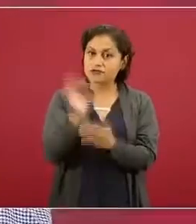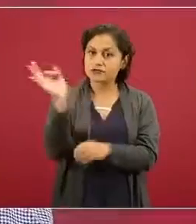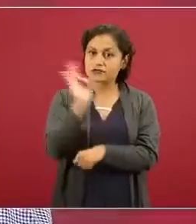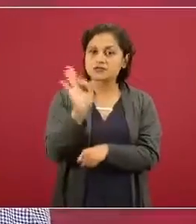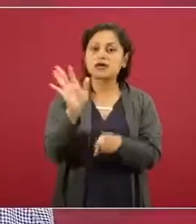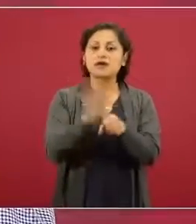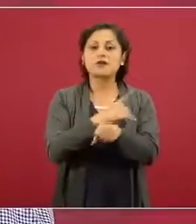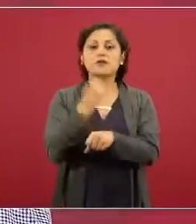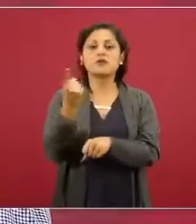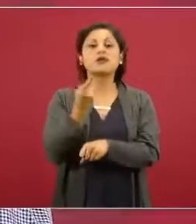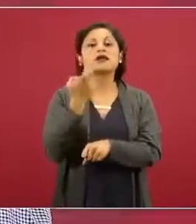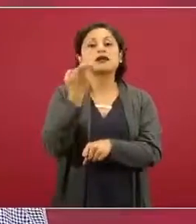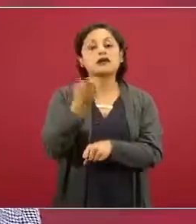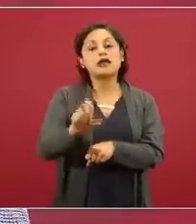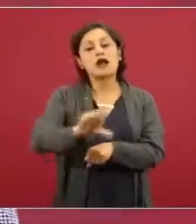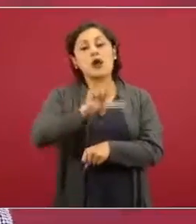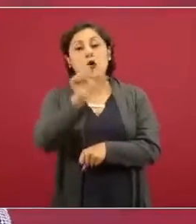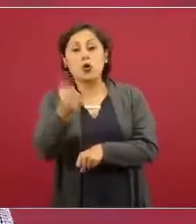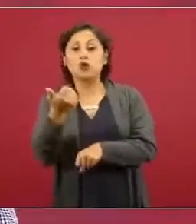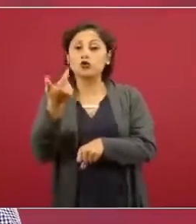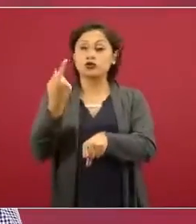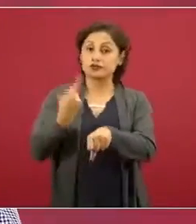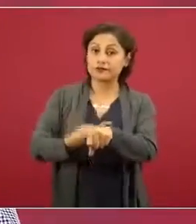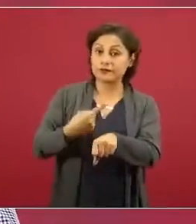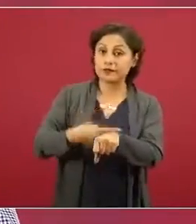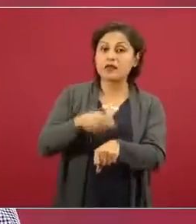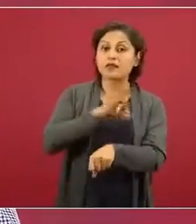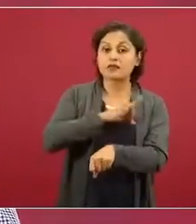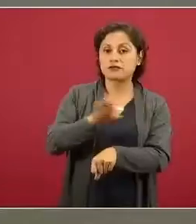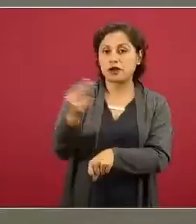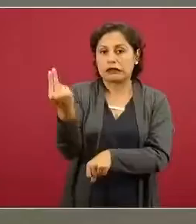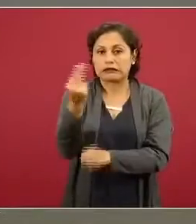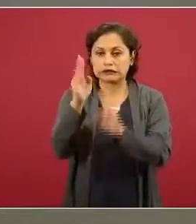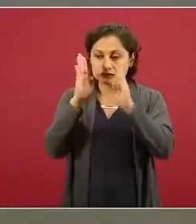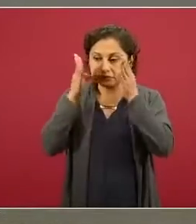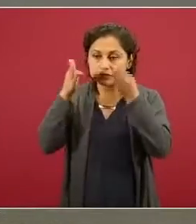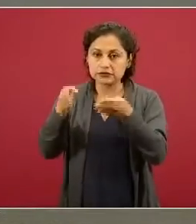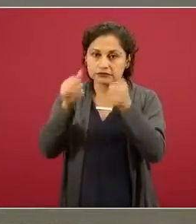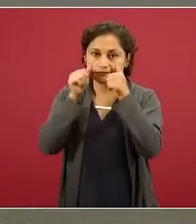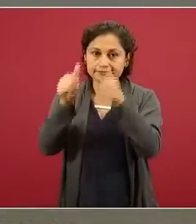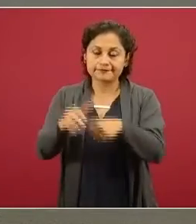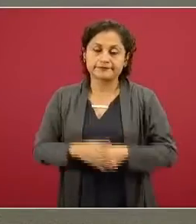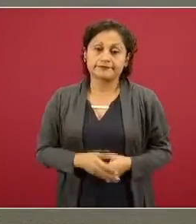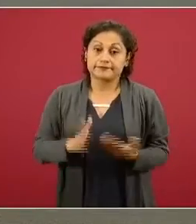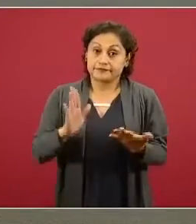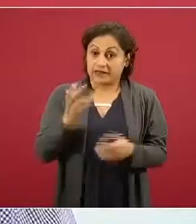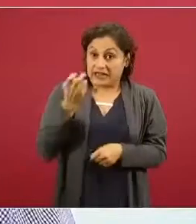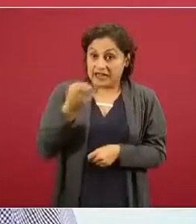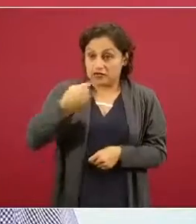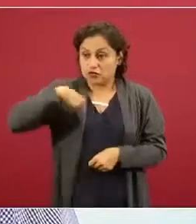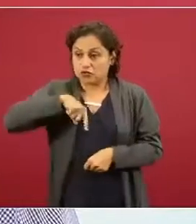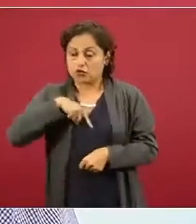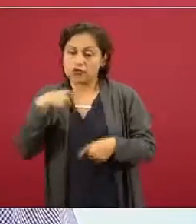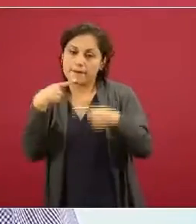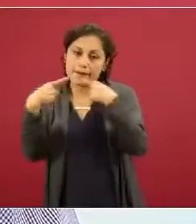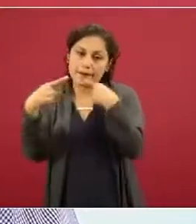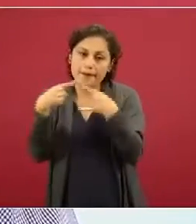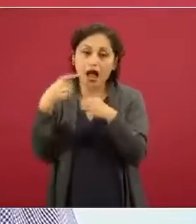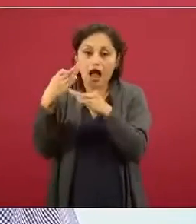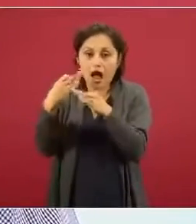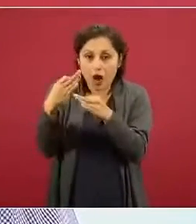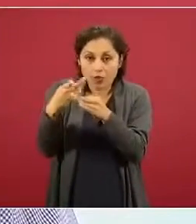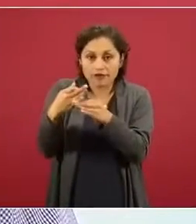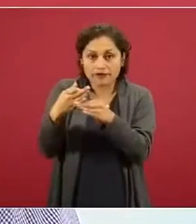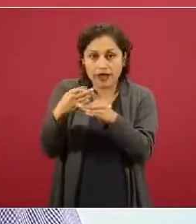la atención de muchas otras cosas que requieren atención hospitalaria. Esos son planes que se hacen, que se trabajan con los